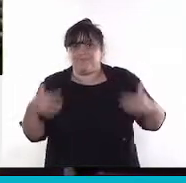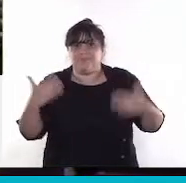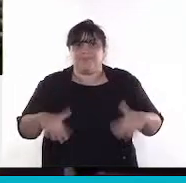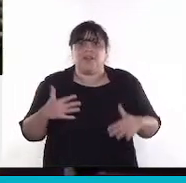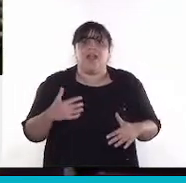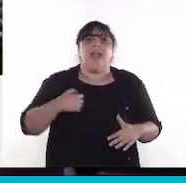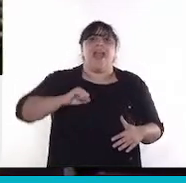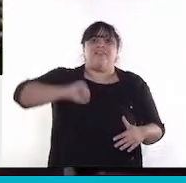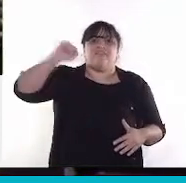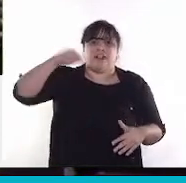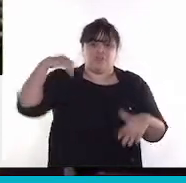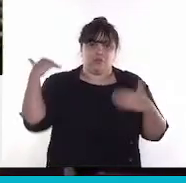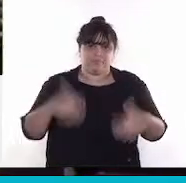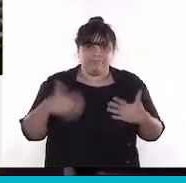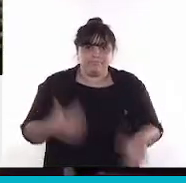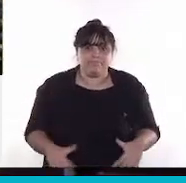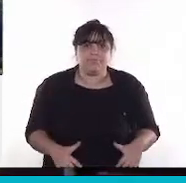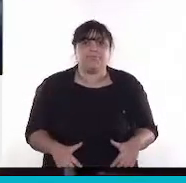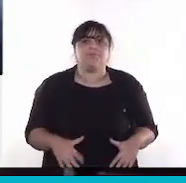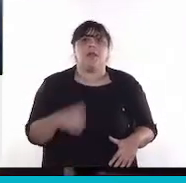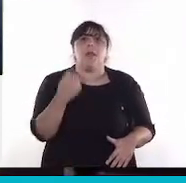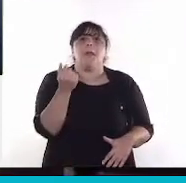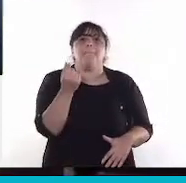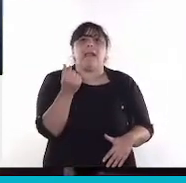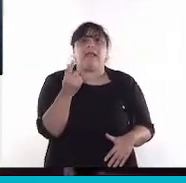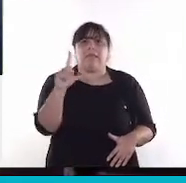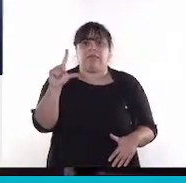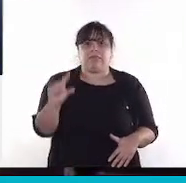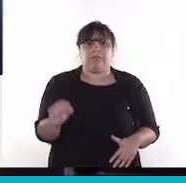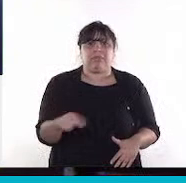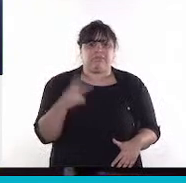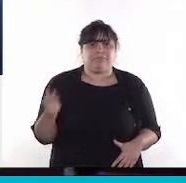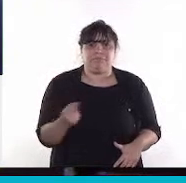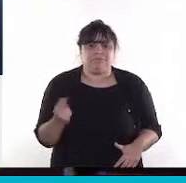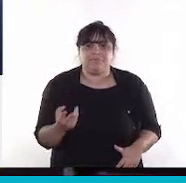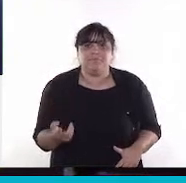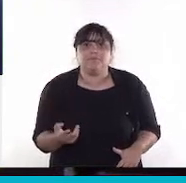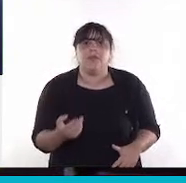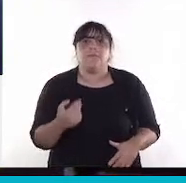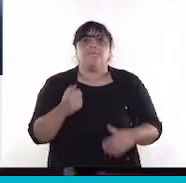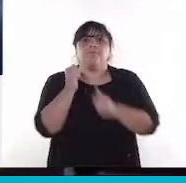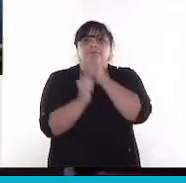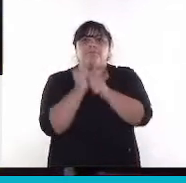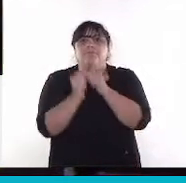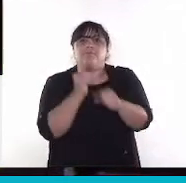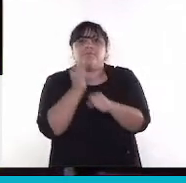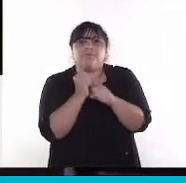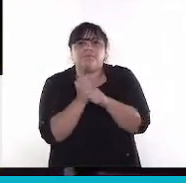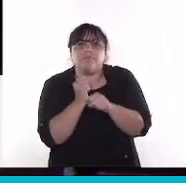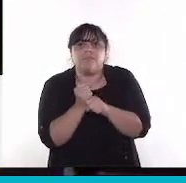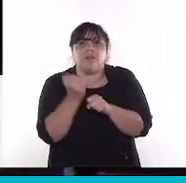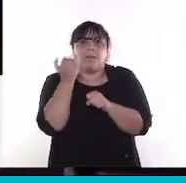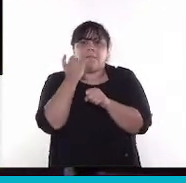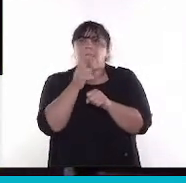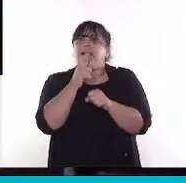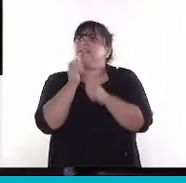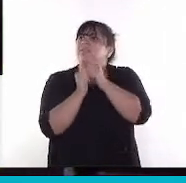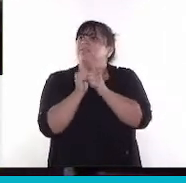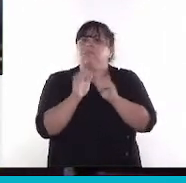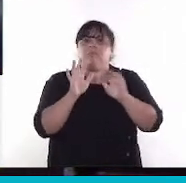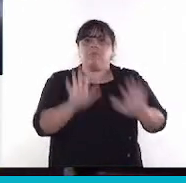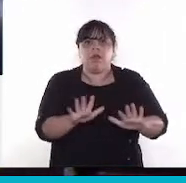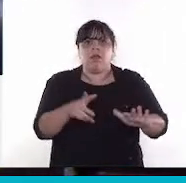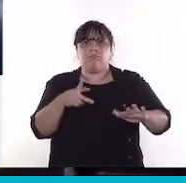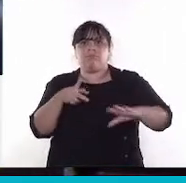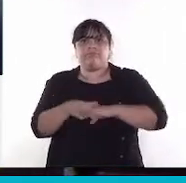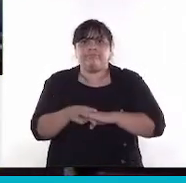inflación, la moneda se devalúa, la industria tiende a paralizarse, producto